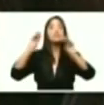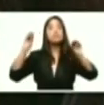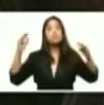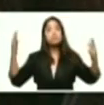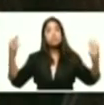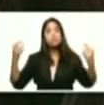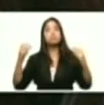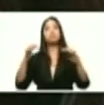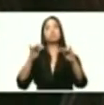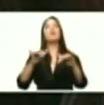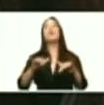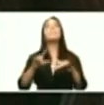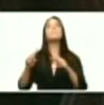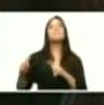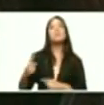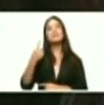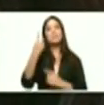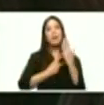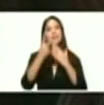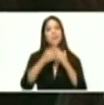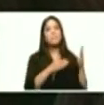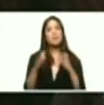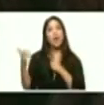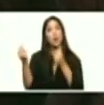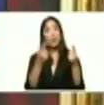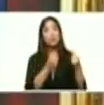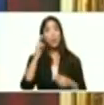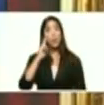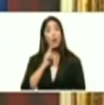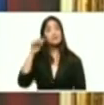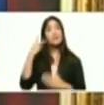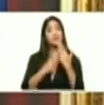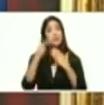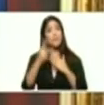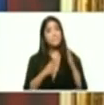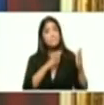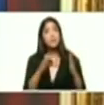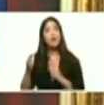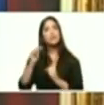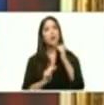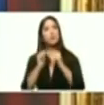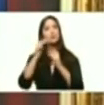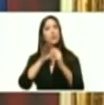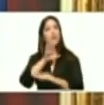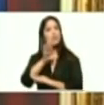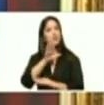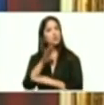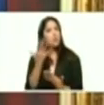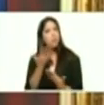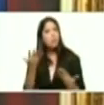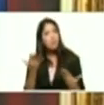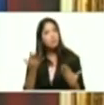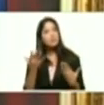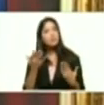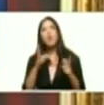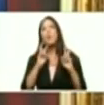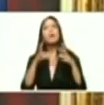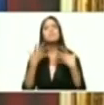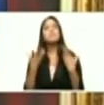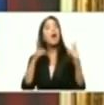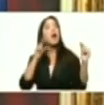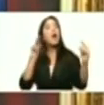El método principal de la agenda económica bolivariana y de esta estrategia de construcción del futuro es un método dialogante,